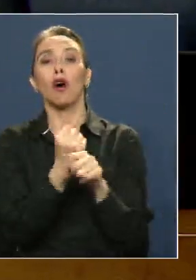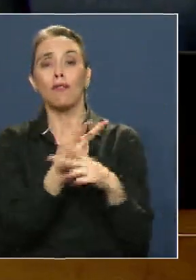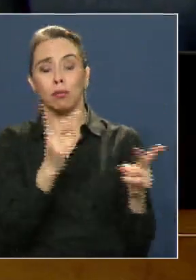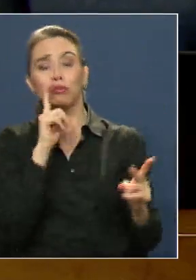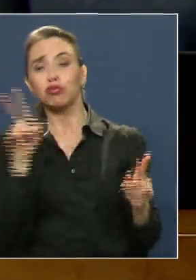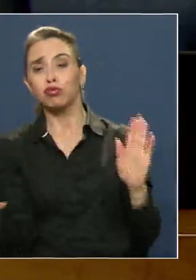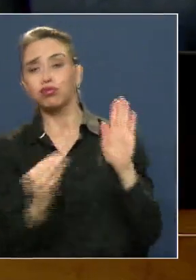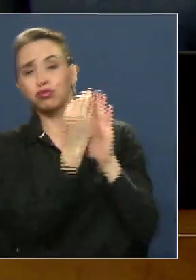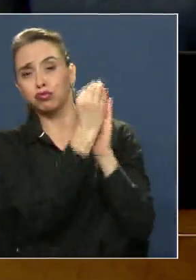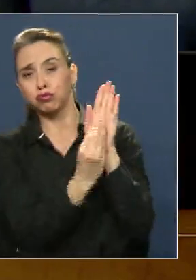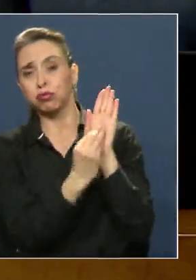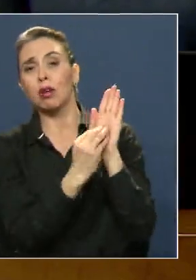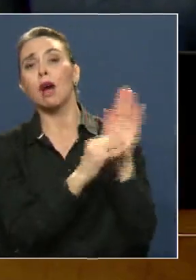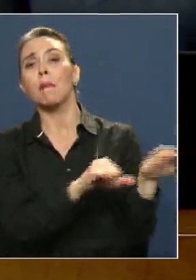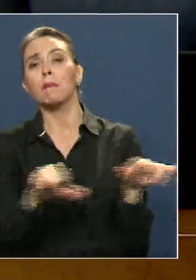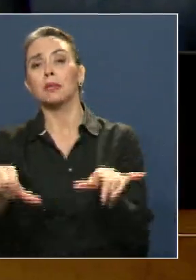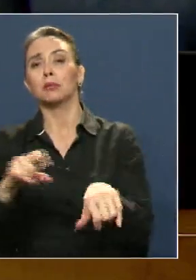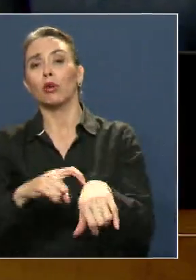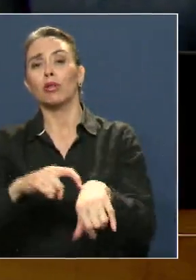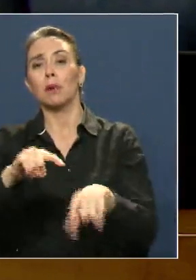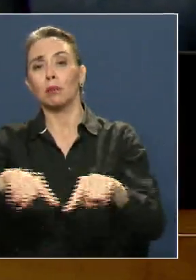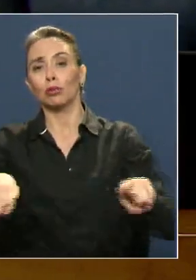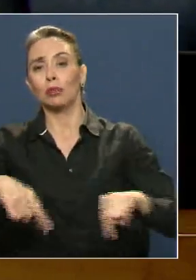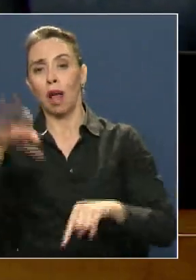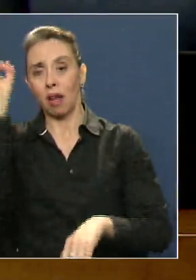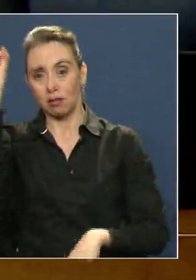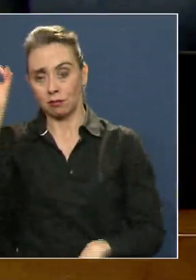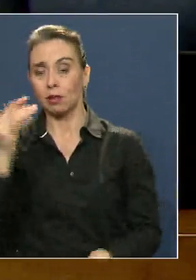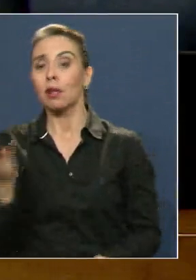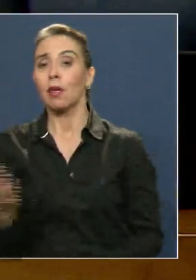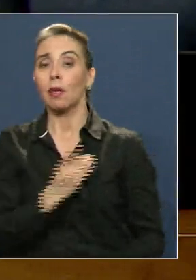diputado. Diputado Barros tiene la palabra. Sobre el punto.